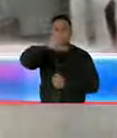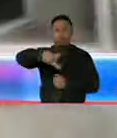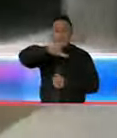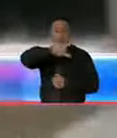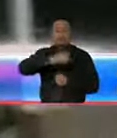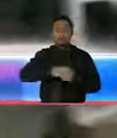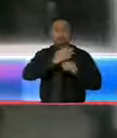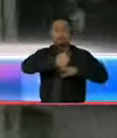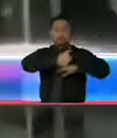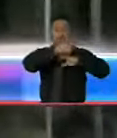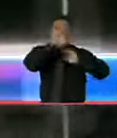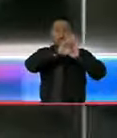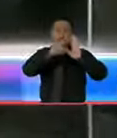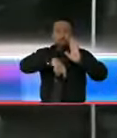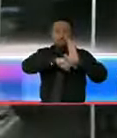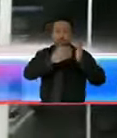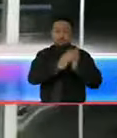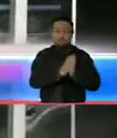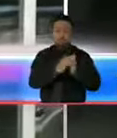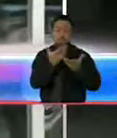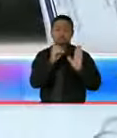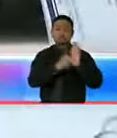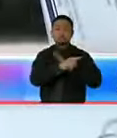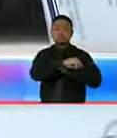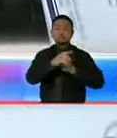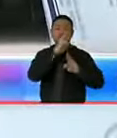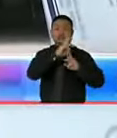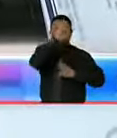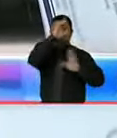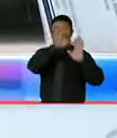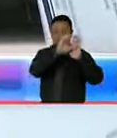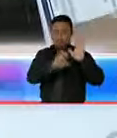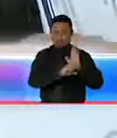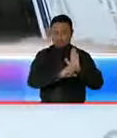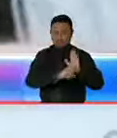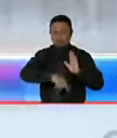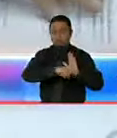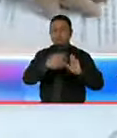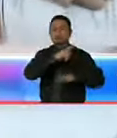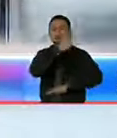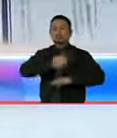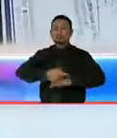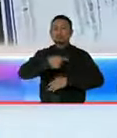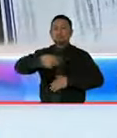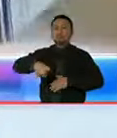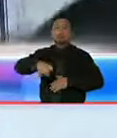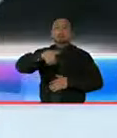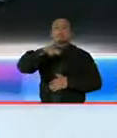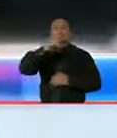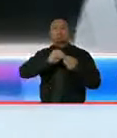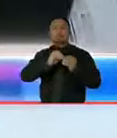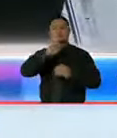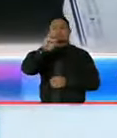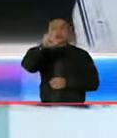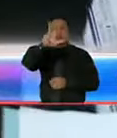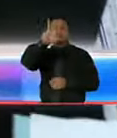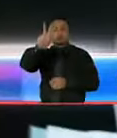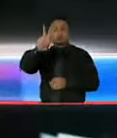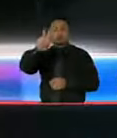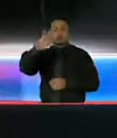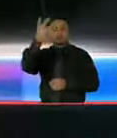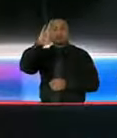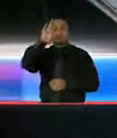la Corte Constitucional una demanda de inconstitucionalidad del decreto ejecutivo número 632 de 17